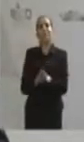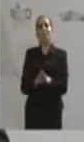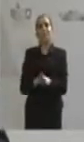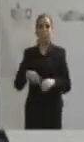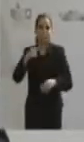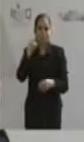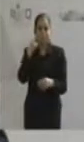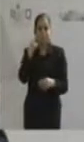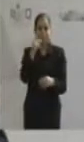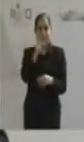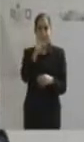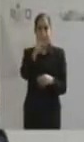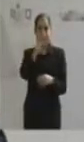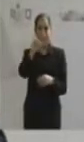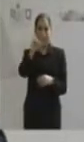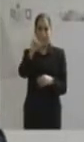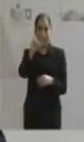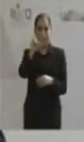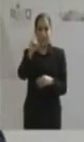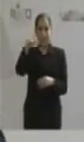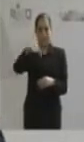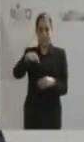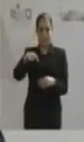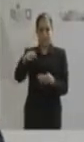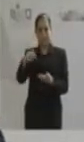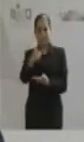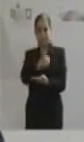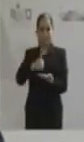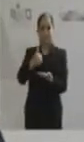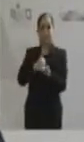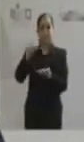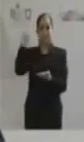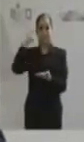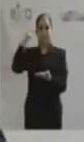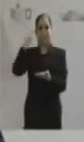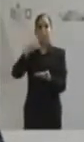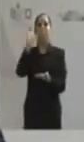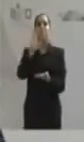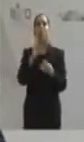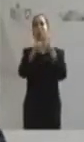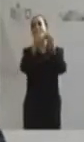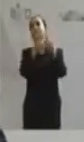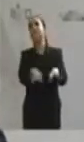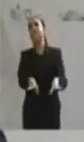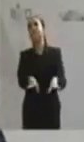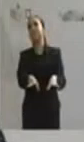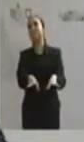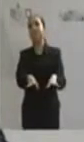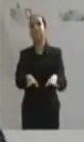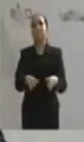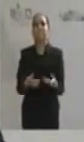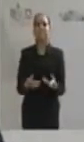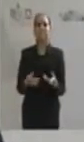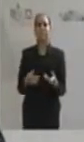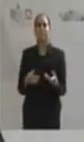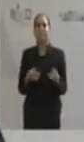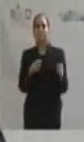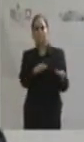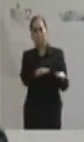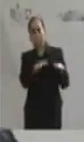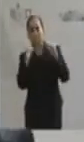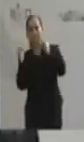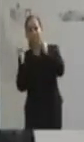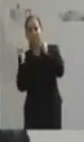para que hoy Querétaro debiera de contar con un sistema de justicia fortalecido que defienda a las